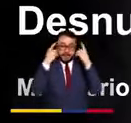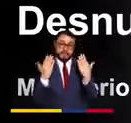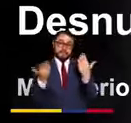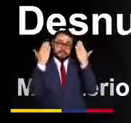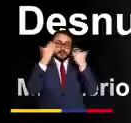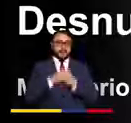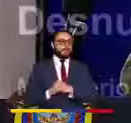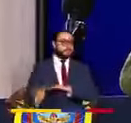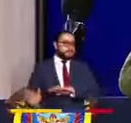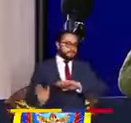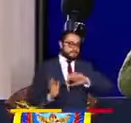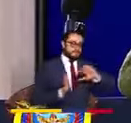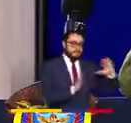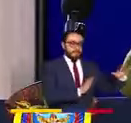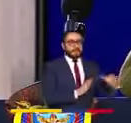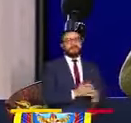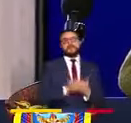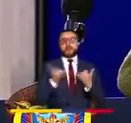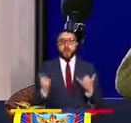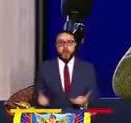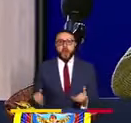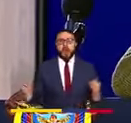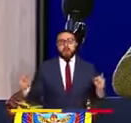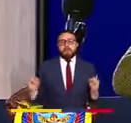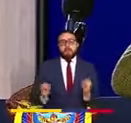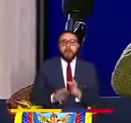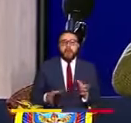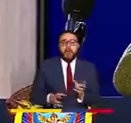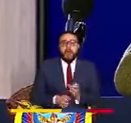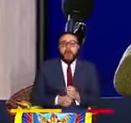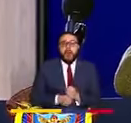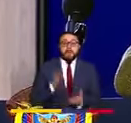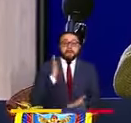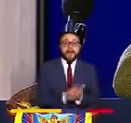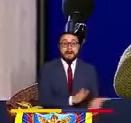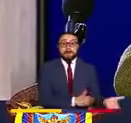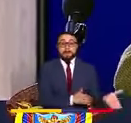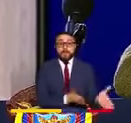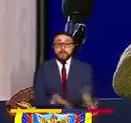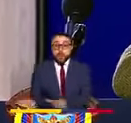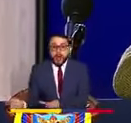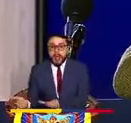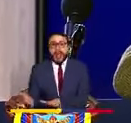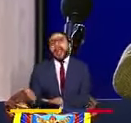Vamos a la mortalidad por desnutrición. Aquí estamos hablando del hambre y del agua.